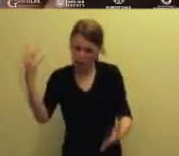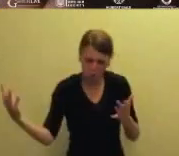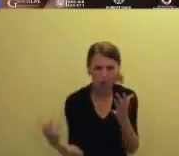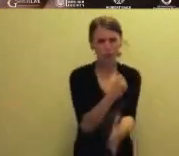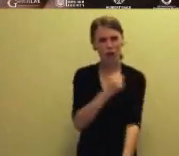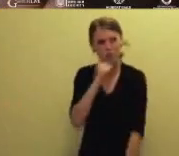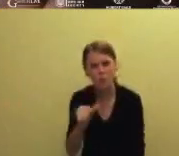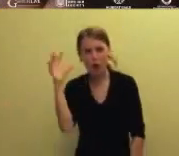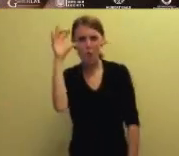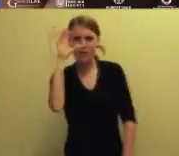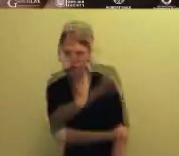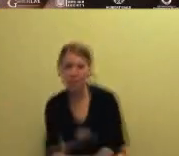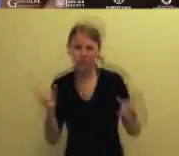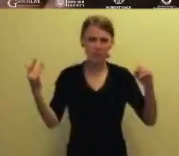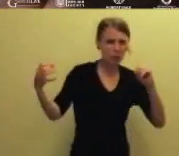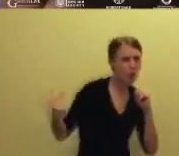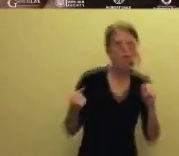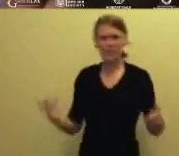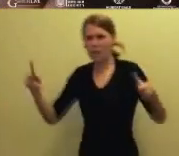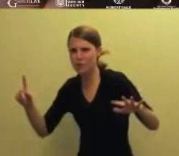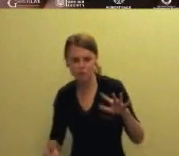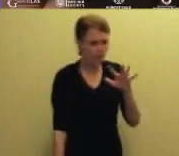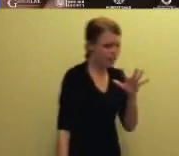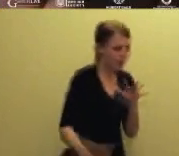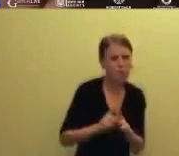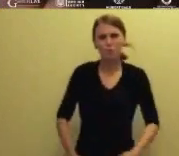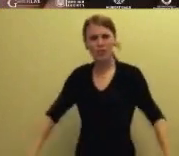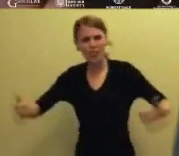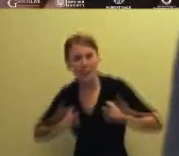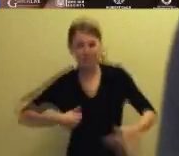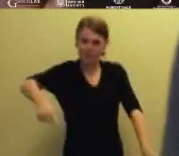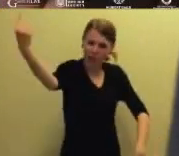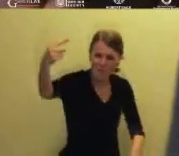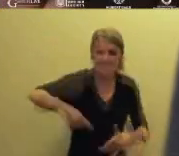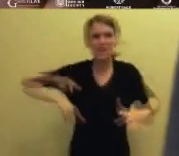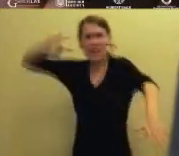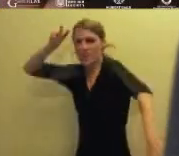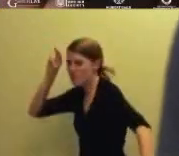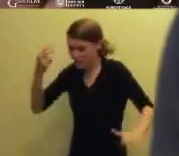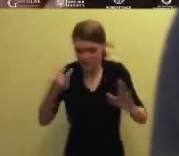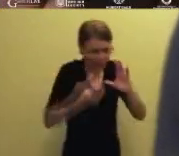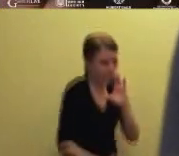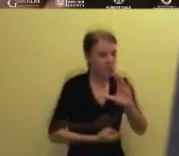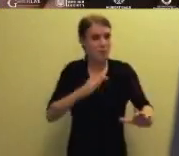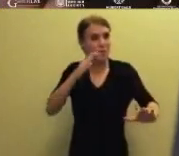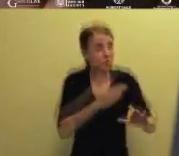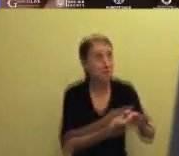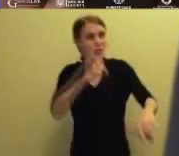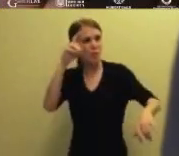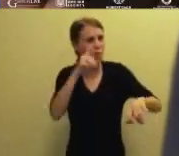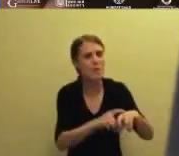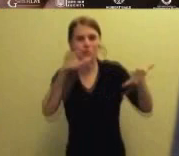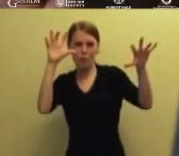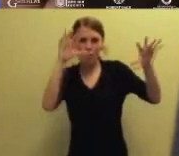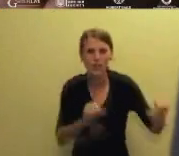hay 2020 alguien se acuerda esta película prácticamente nadie por supuesto que no básicamente porque de traer esa es una película que está